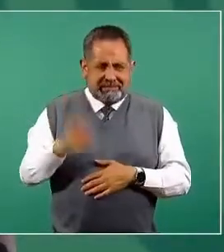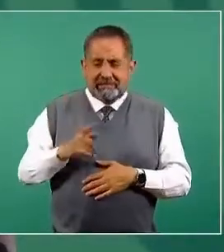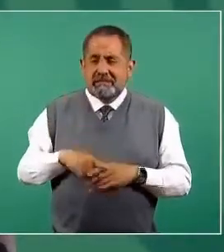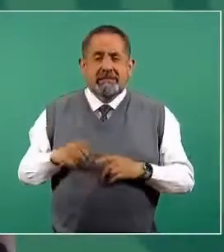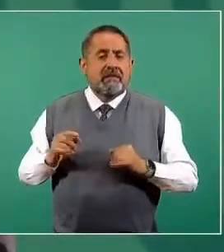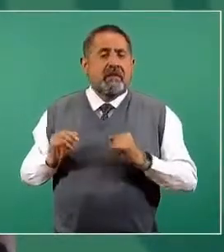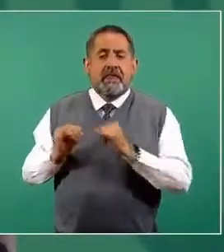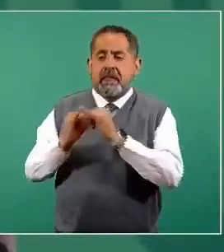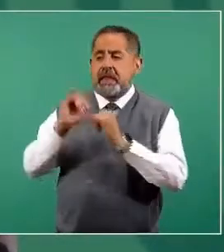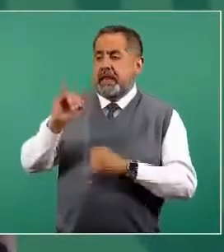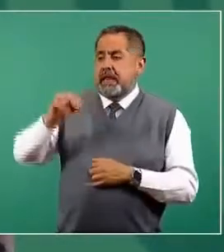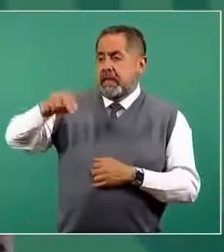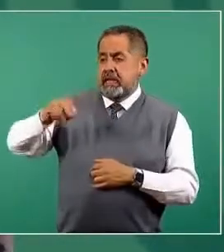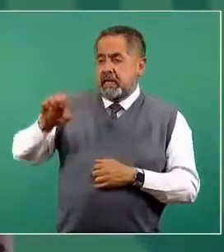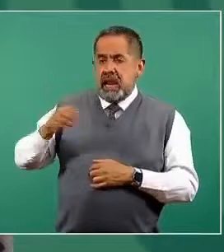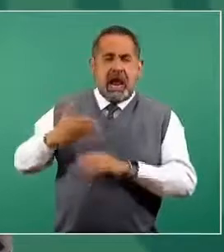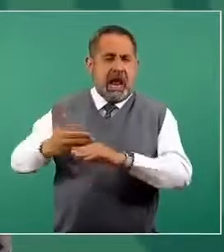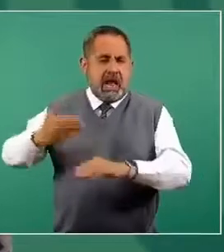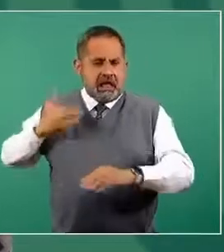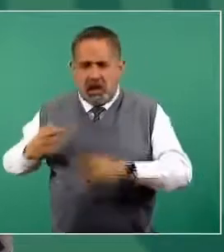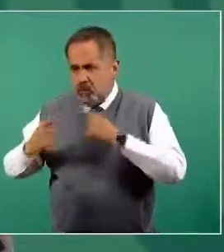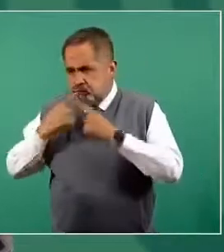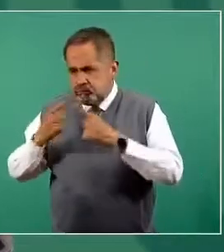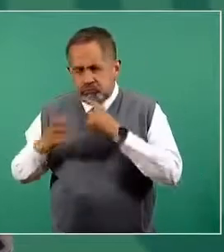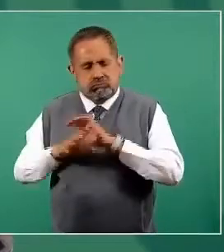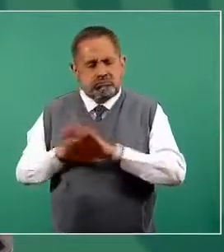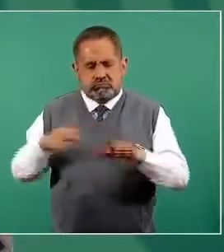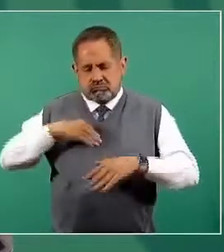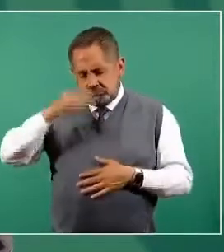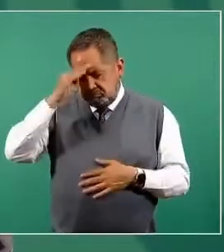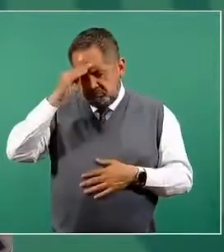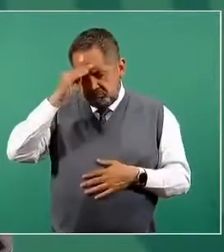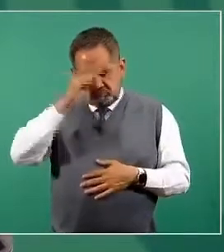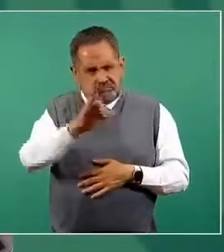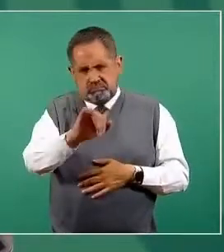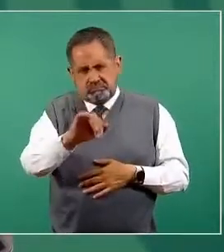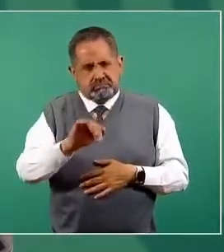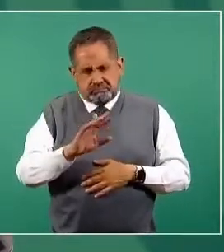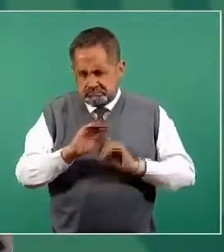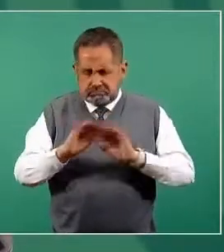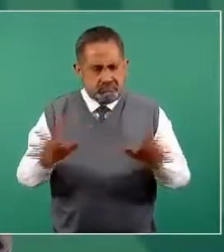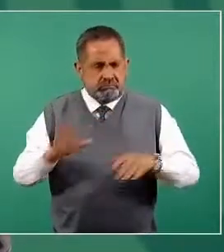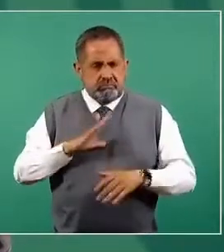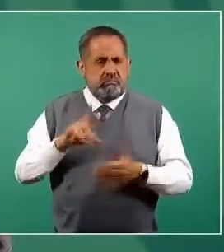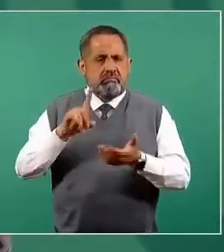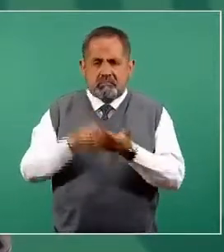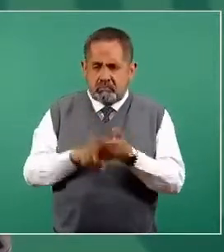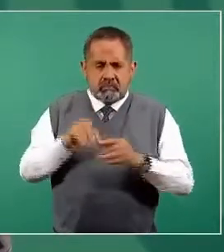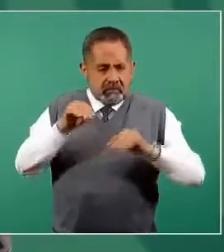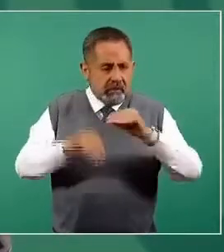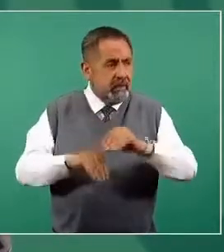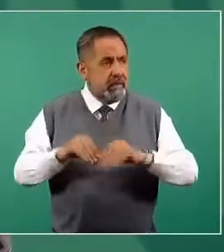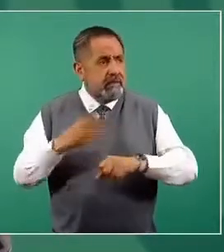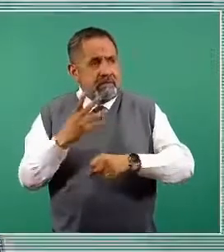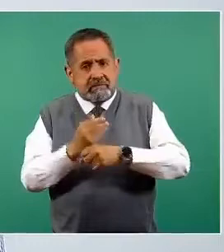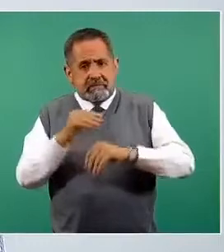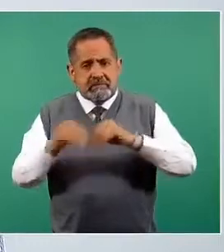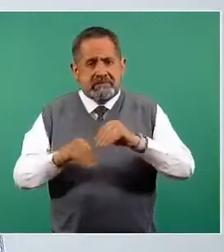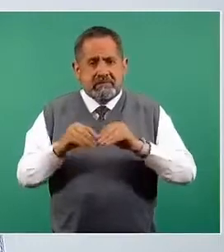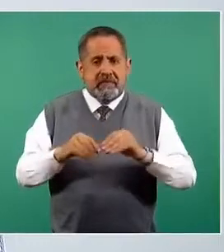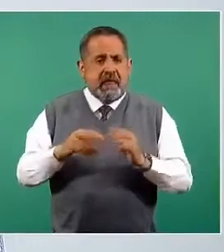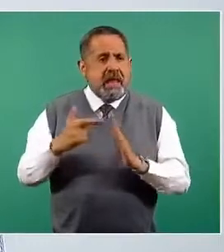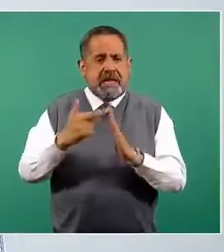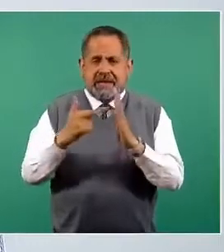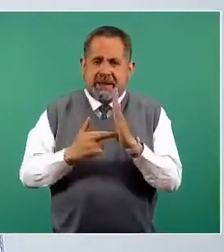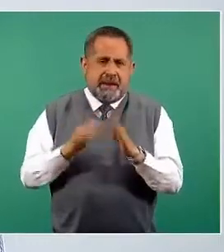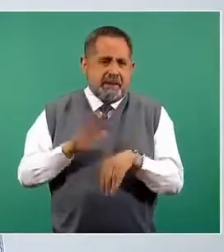Nacional Electoral de manera previa, se ha optado precisamente por el tema que tiene que ver con el incremento de las